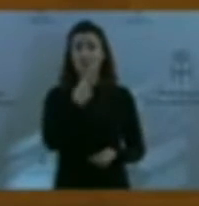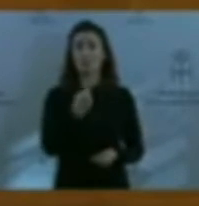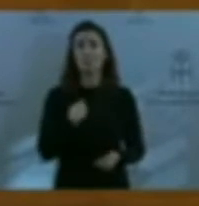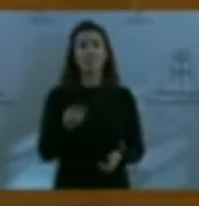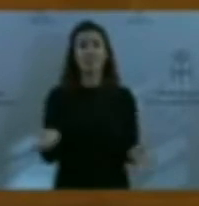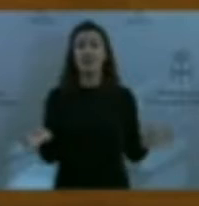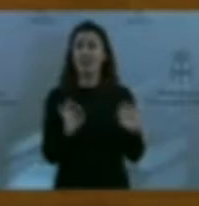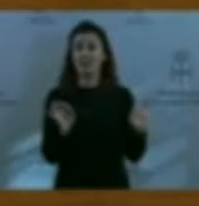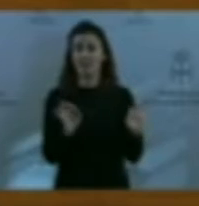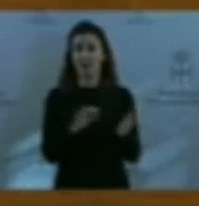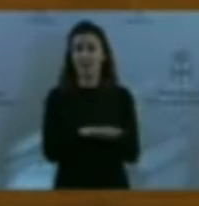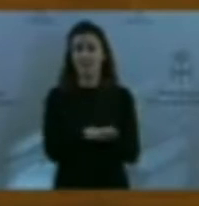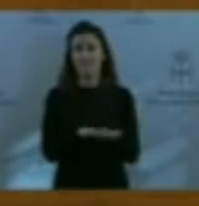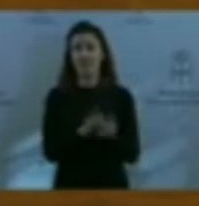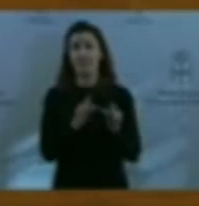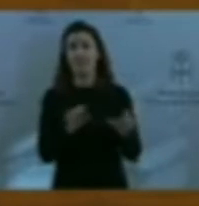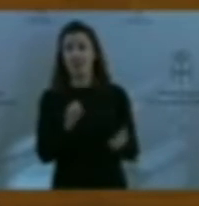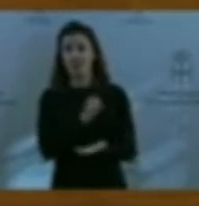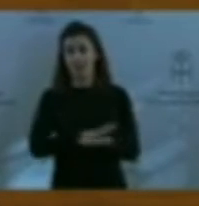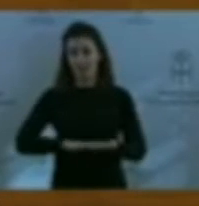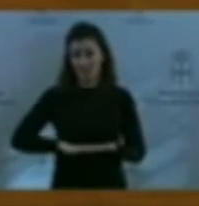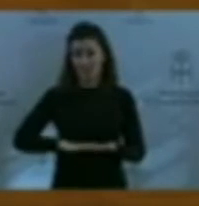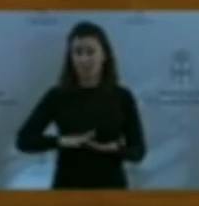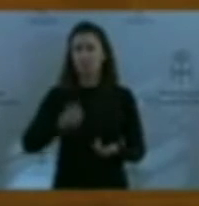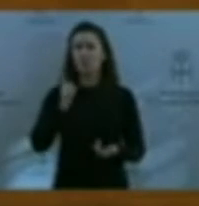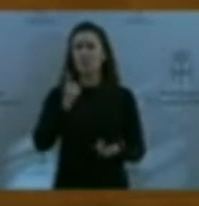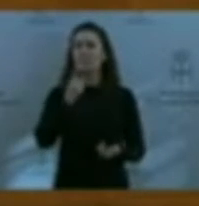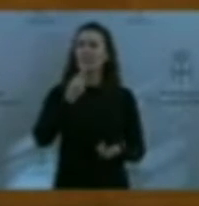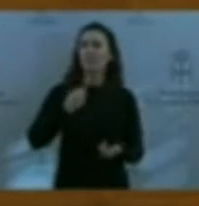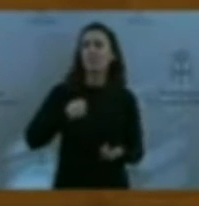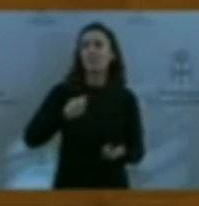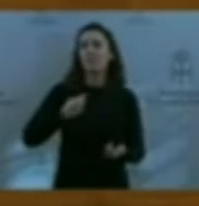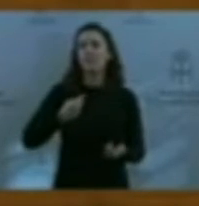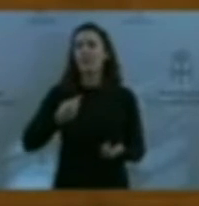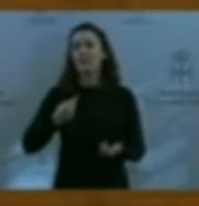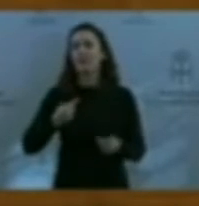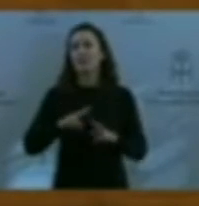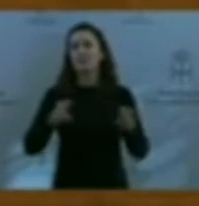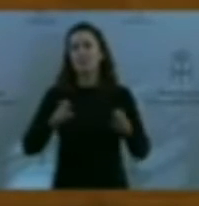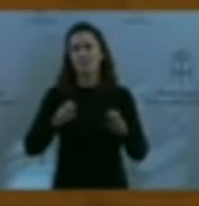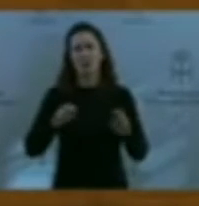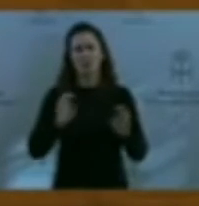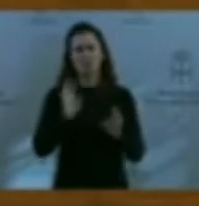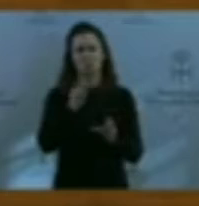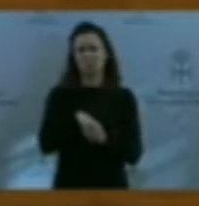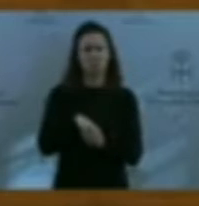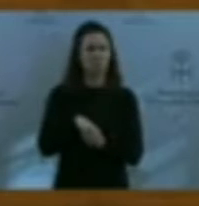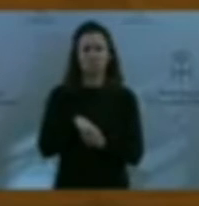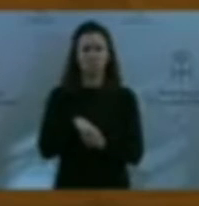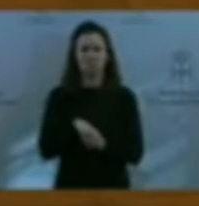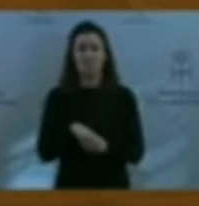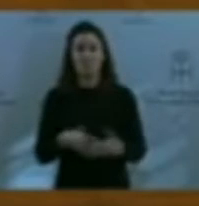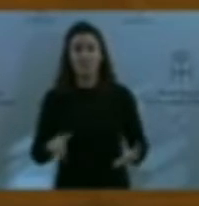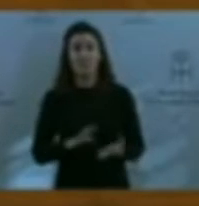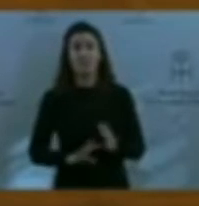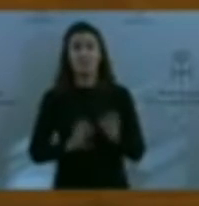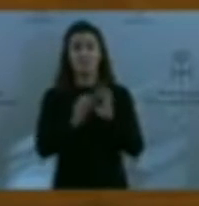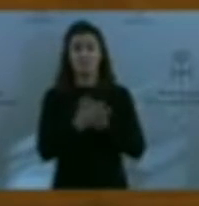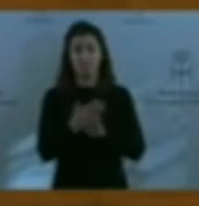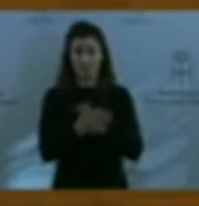viene hablando de cuestiones a las que yo no he hecho referencia y específicamente le aclaré que todo lo que